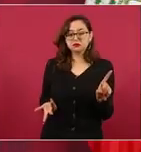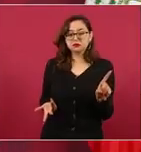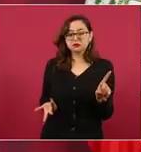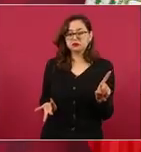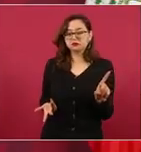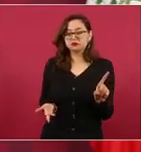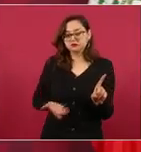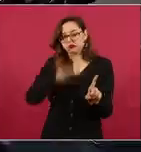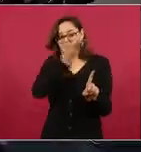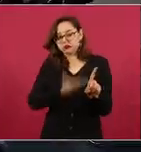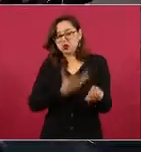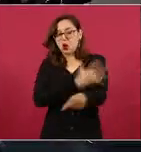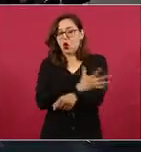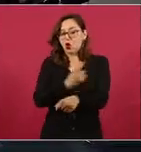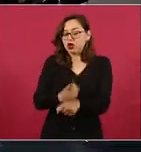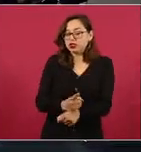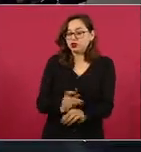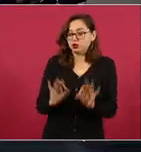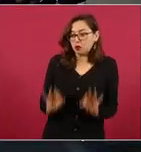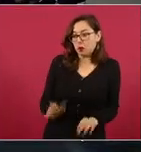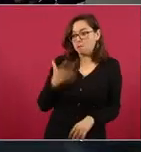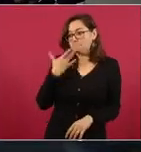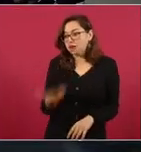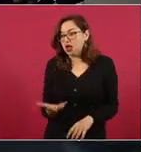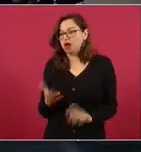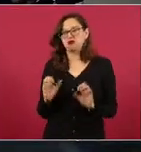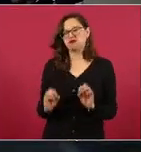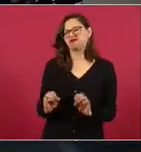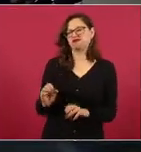¿Consideras que es honesto, que es honesta?